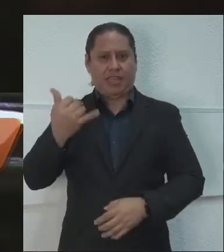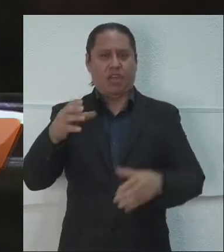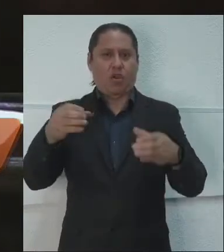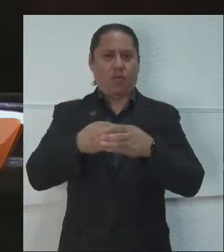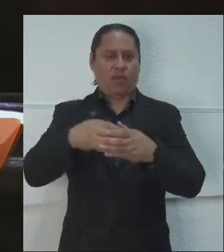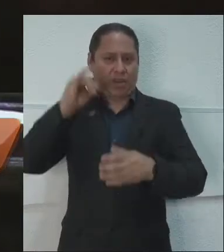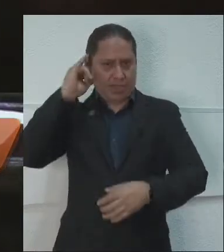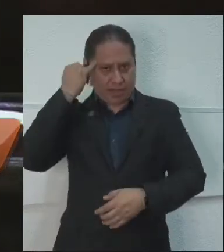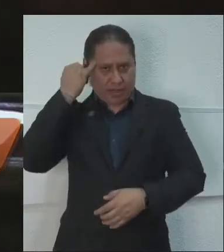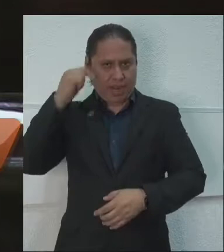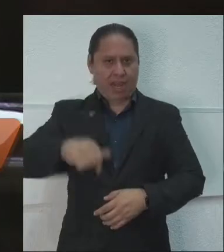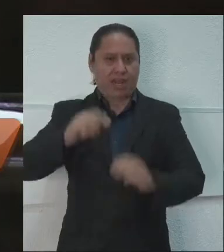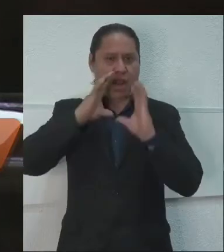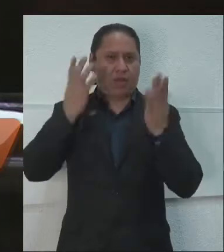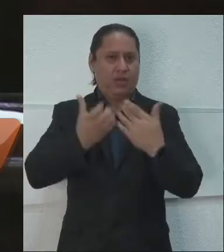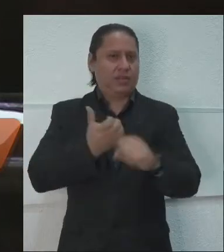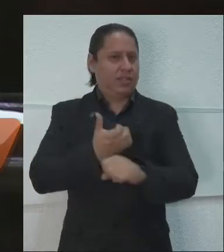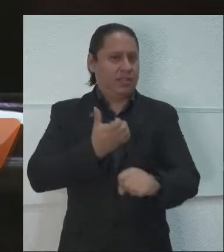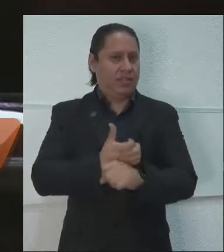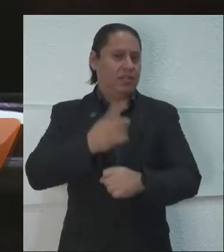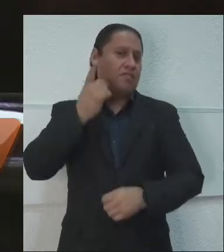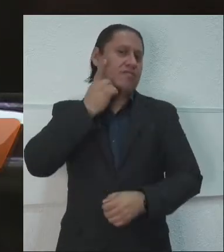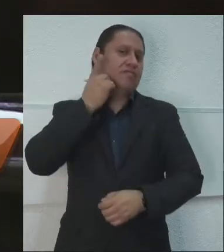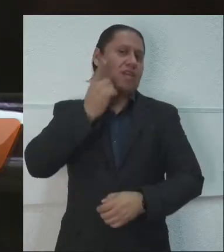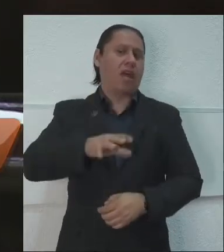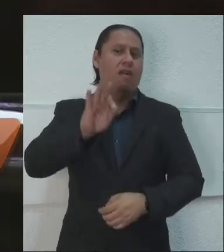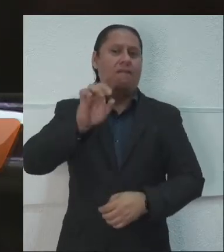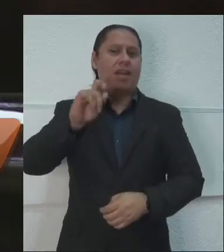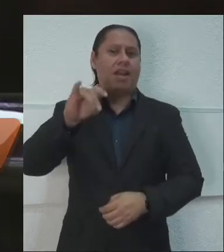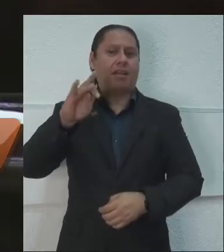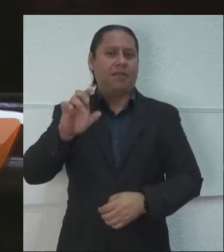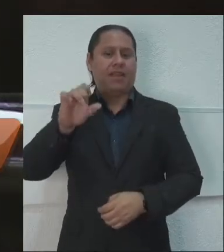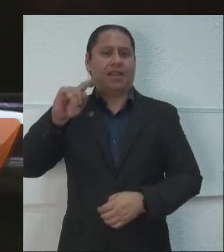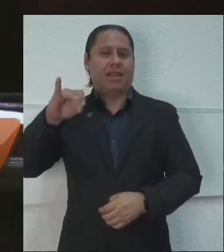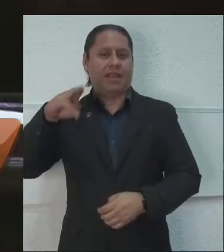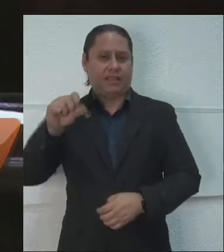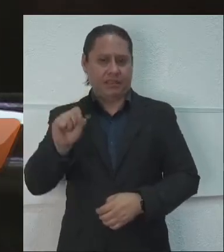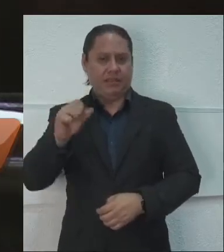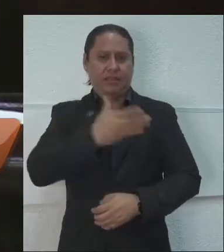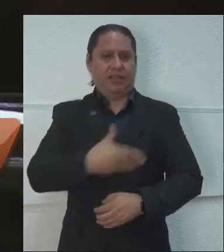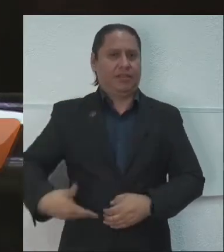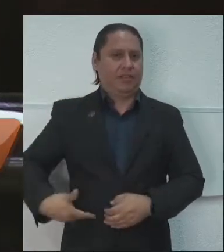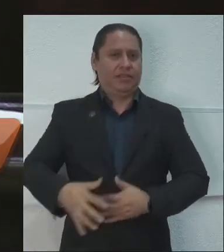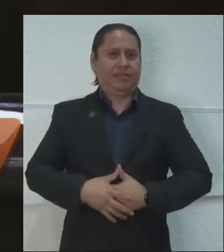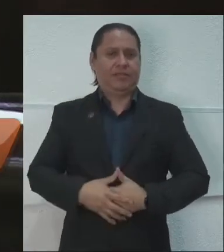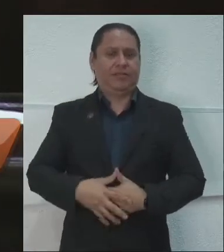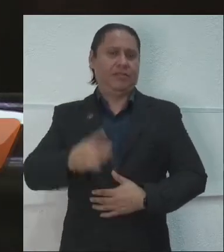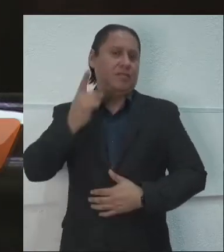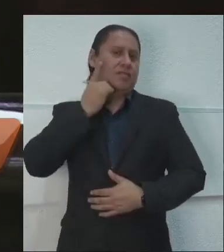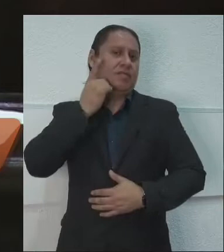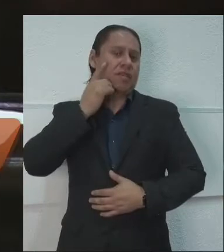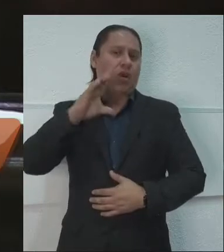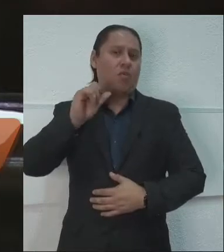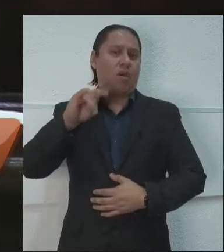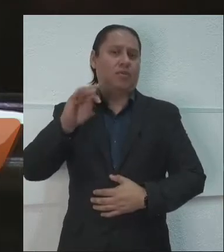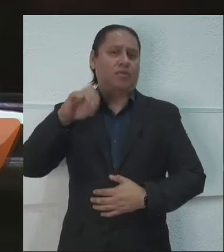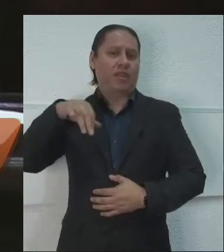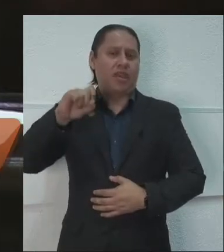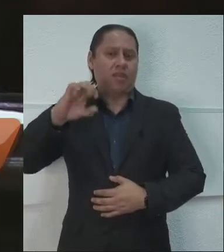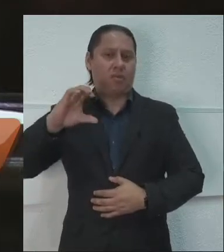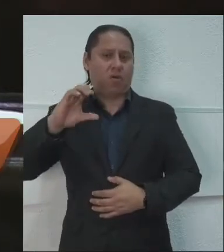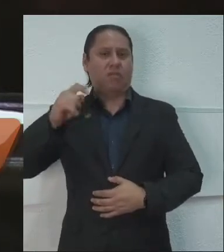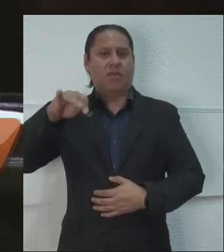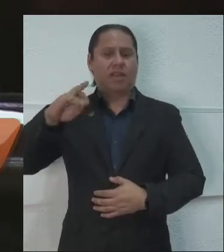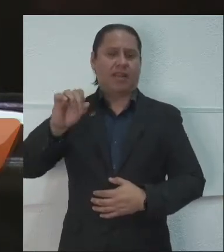del Honorable Congreso del Estado, diputado Felipe de Jesús Granda Pastrana, presidente, diputado Cuauhtémoc Manuel